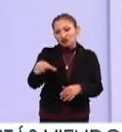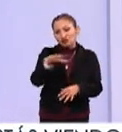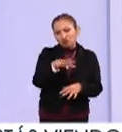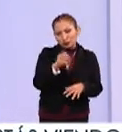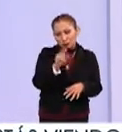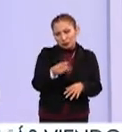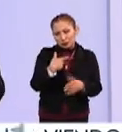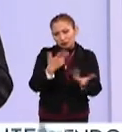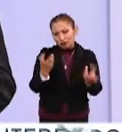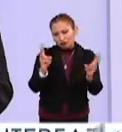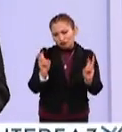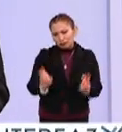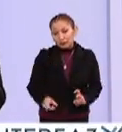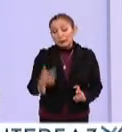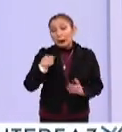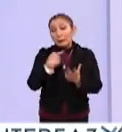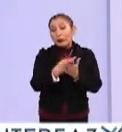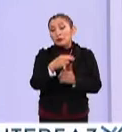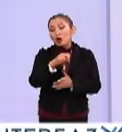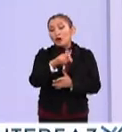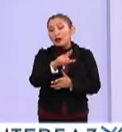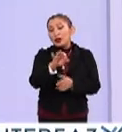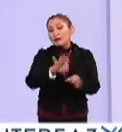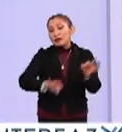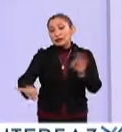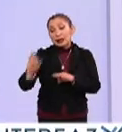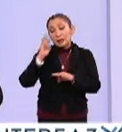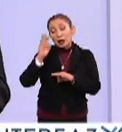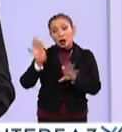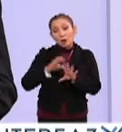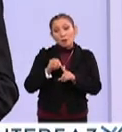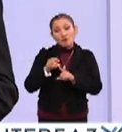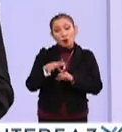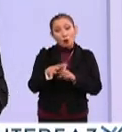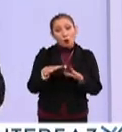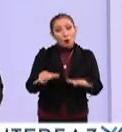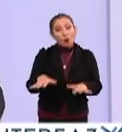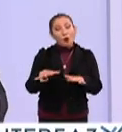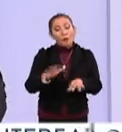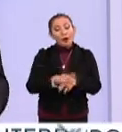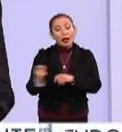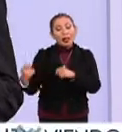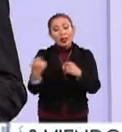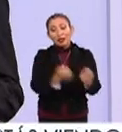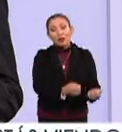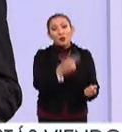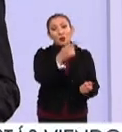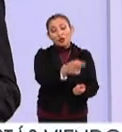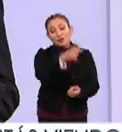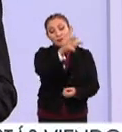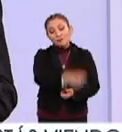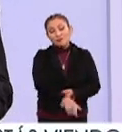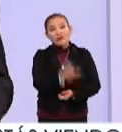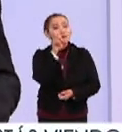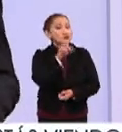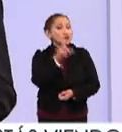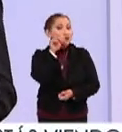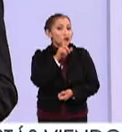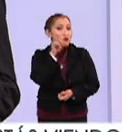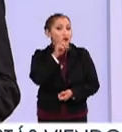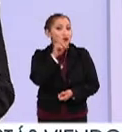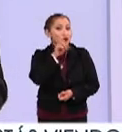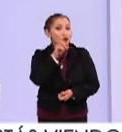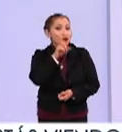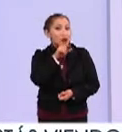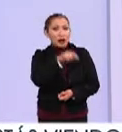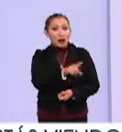pues estas disciplinas. El Premio Nobel de Física ha generado un cierto impacto porque se le entregó a una mujer y